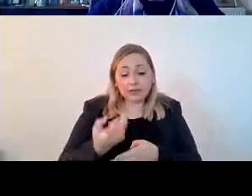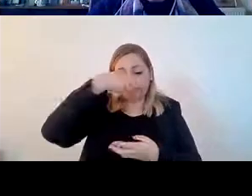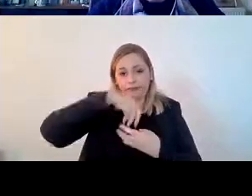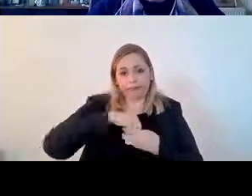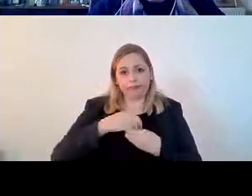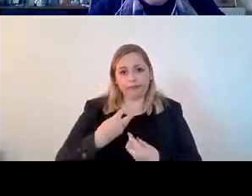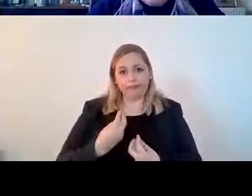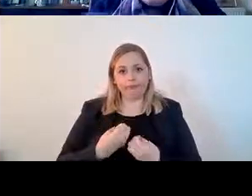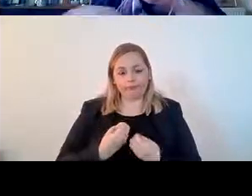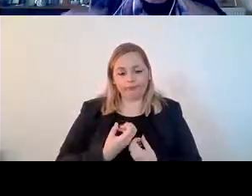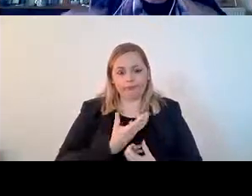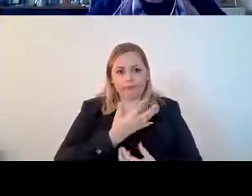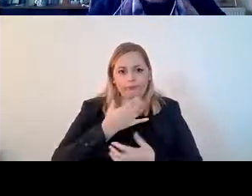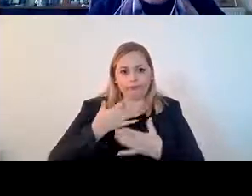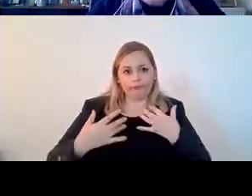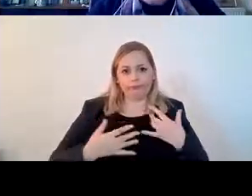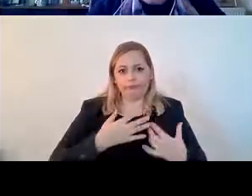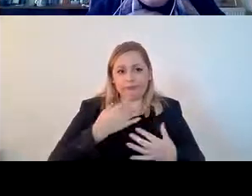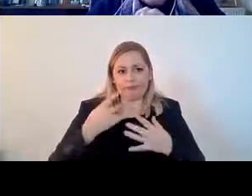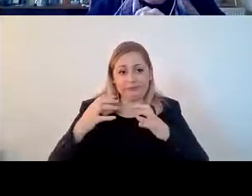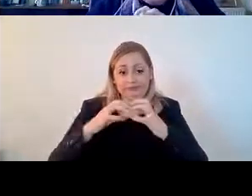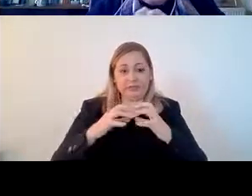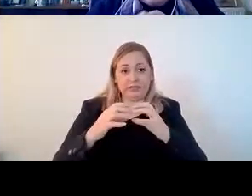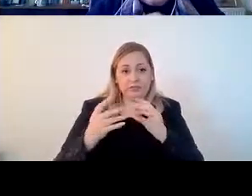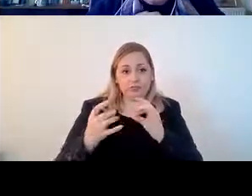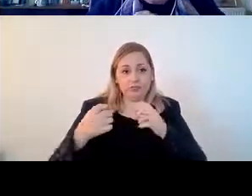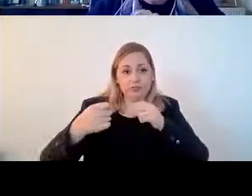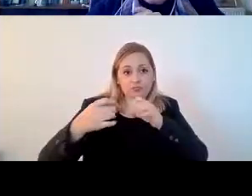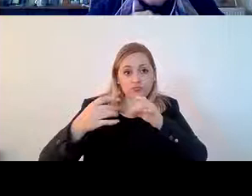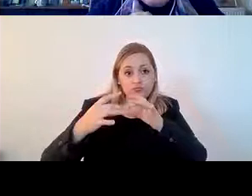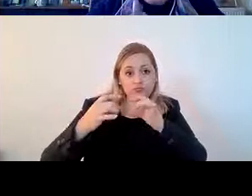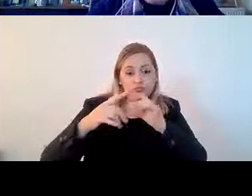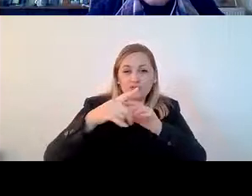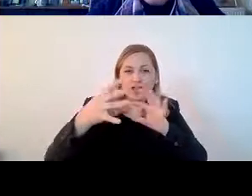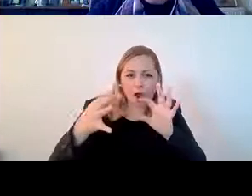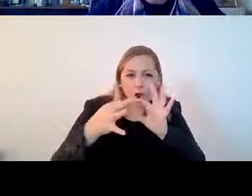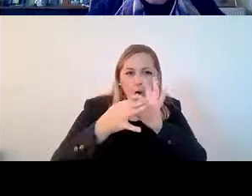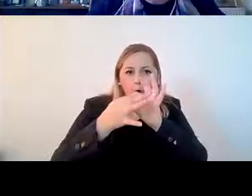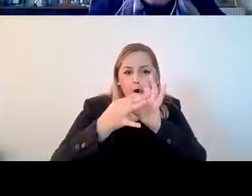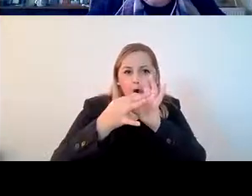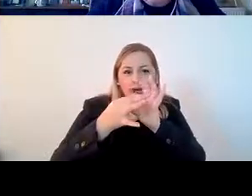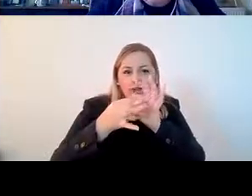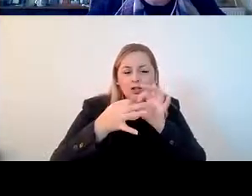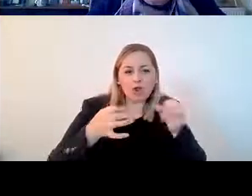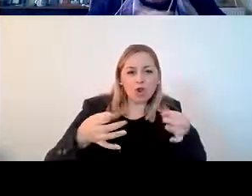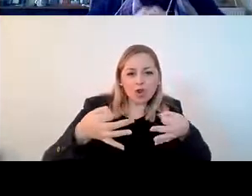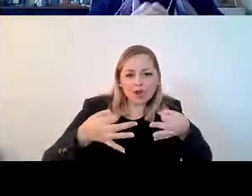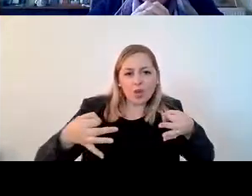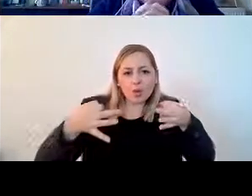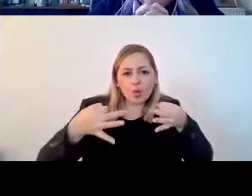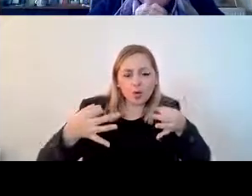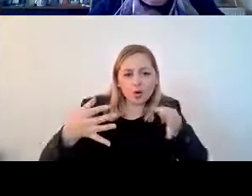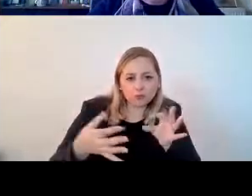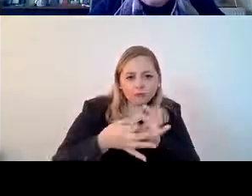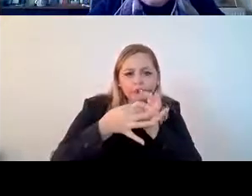los transmisores en esa zona que aparece en el gráfico donde se conectan las dos